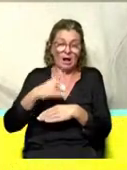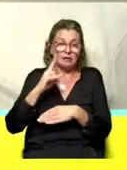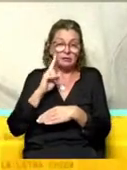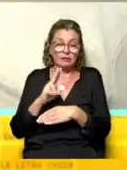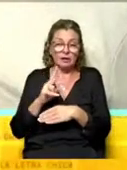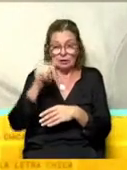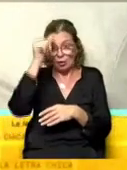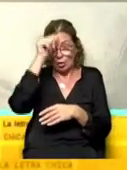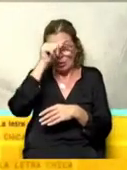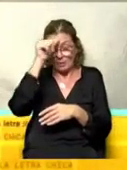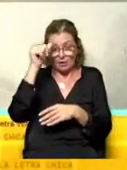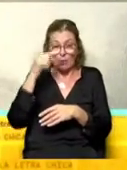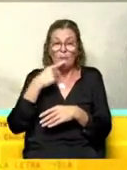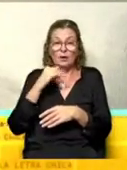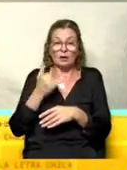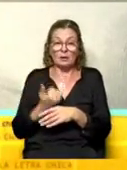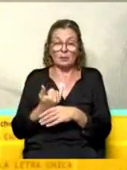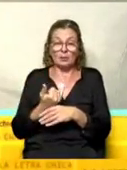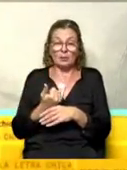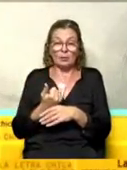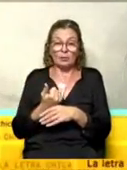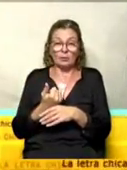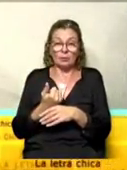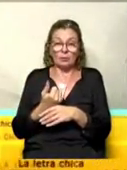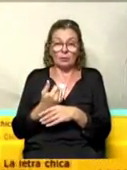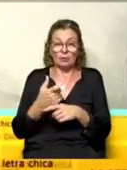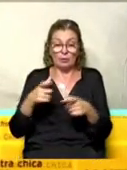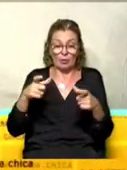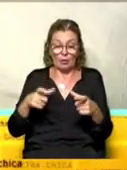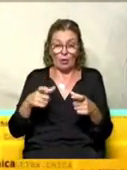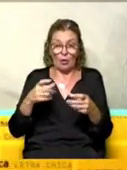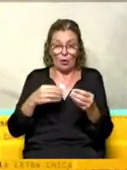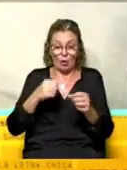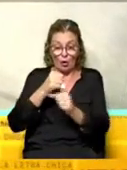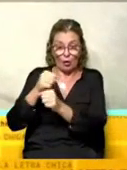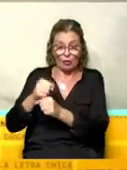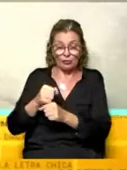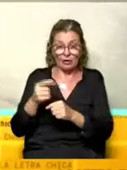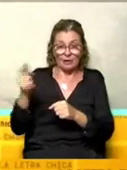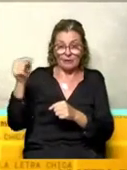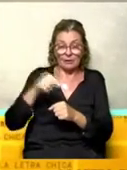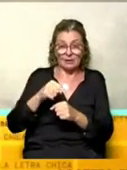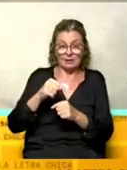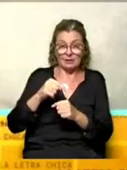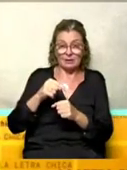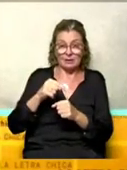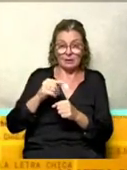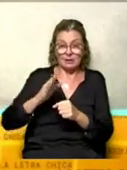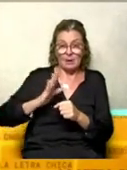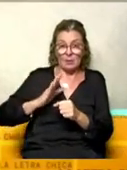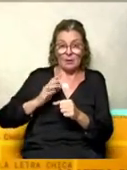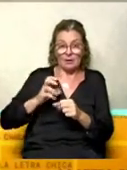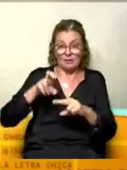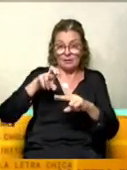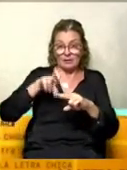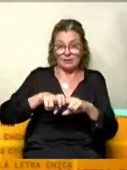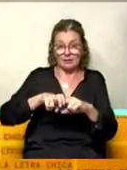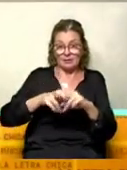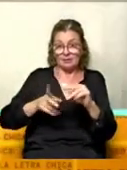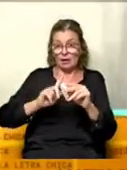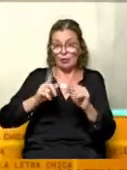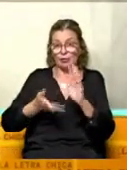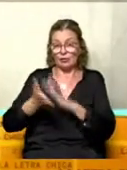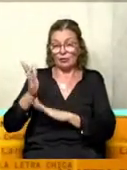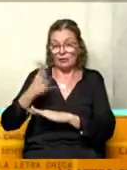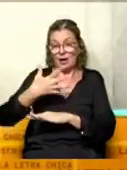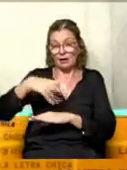los domingos, por ejemplo, cuando se sirve la comida en la olla, la gente va hasta la parada enfrente y lo come ahí. No se va para ningún lado, no la